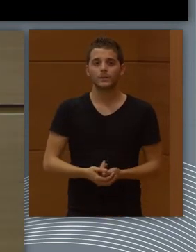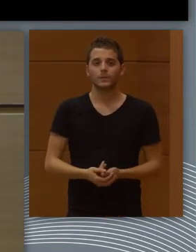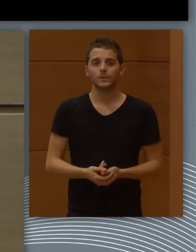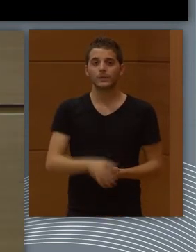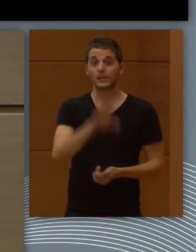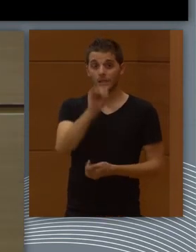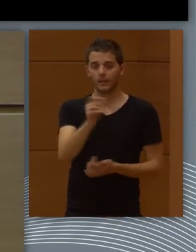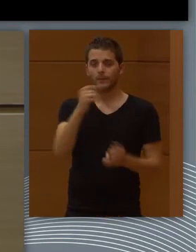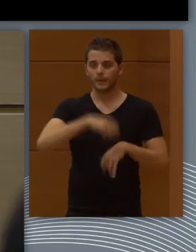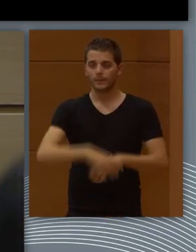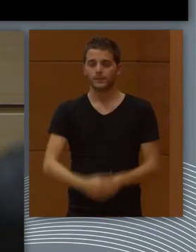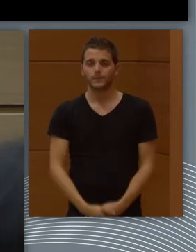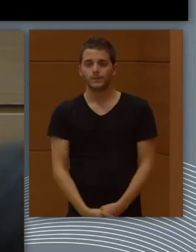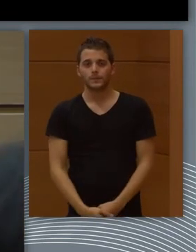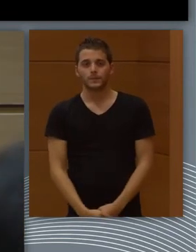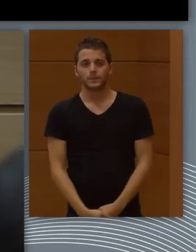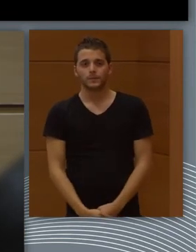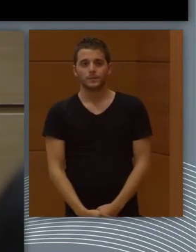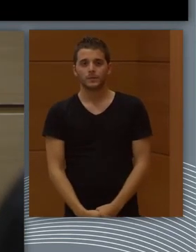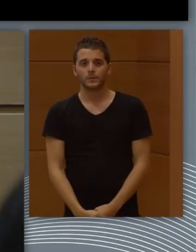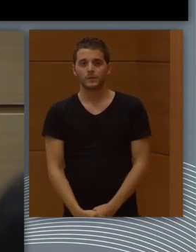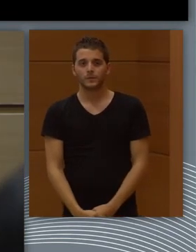¿Sí? Vale.